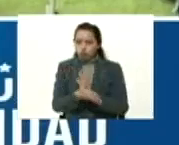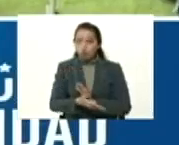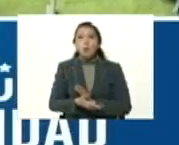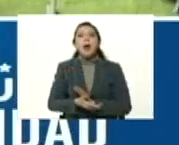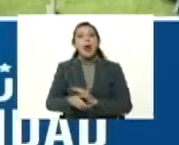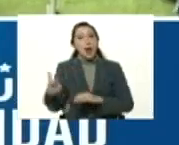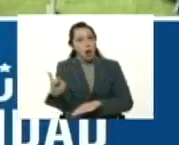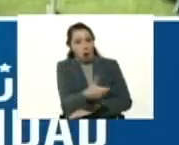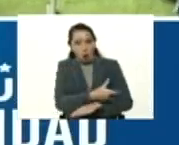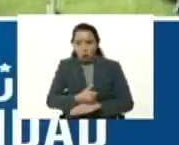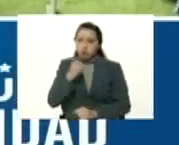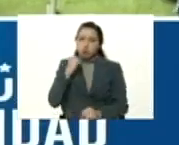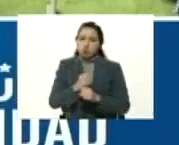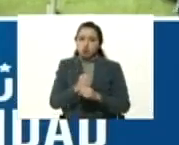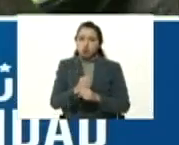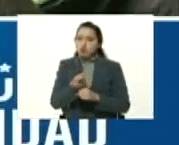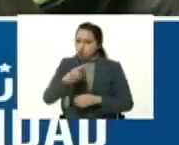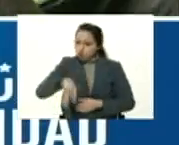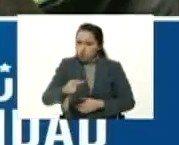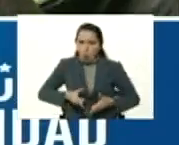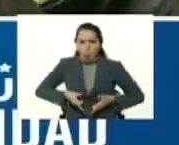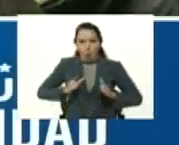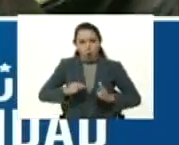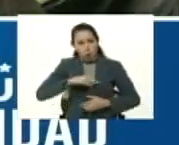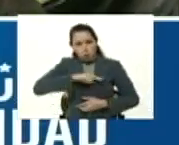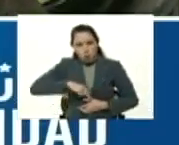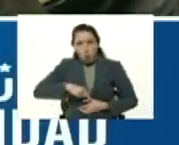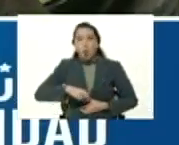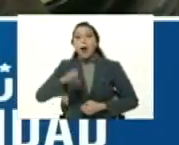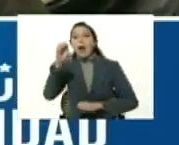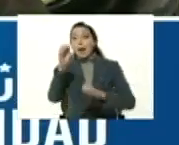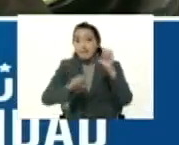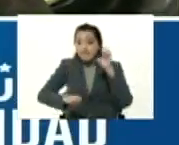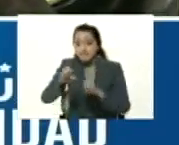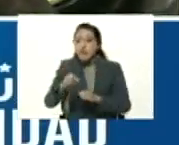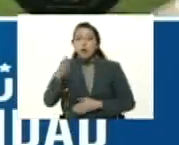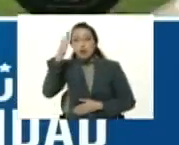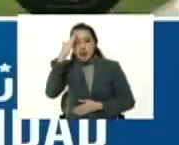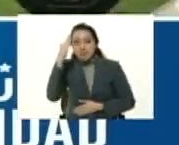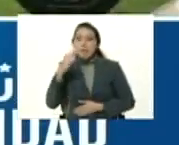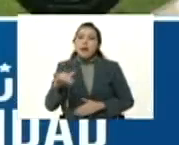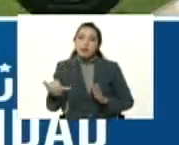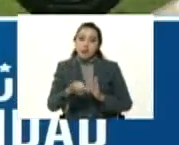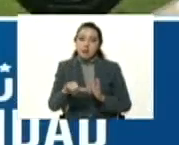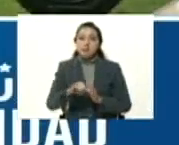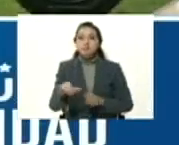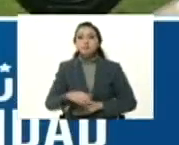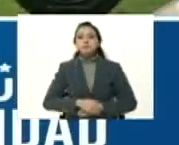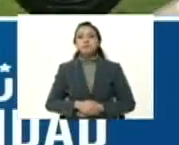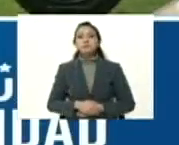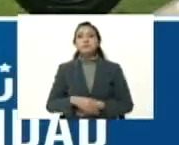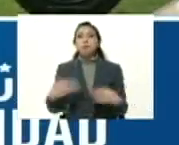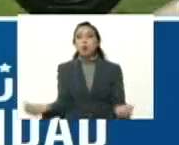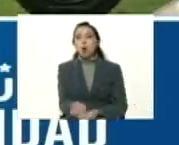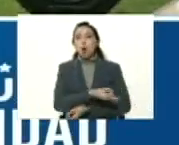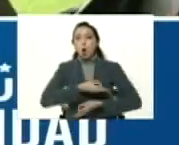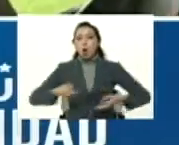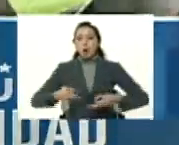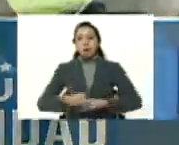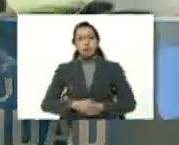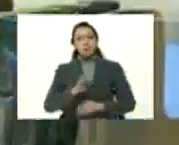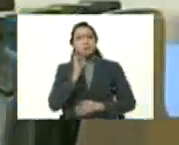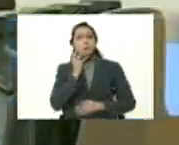lo cual le permite a ellos y a nosotros tener un diagnóstico lo más cercano posible. Correcto. El primer ejemplo que le queremos